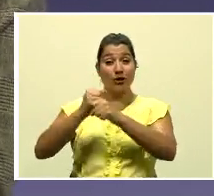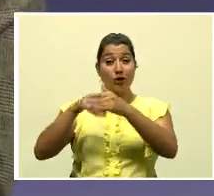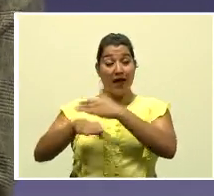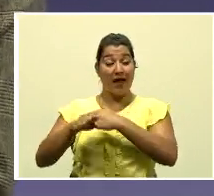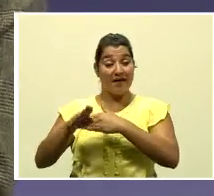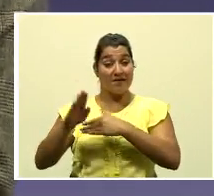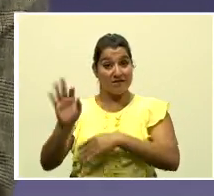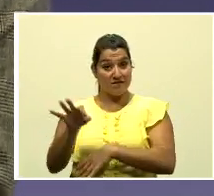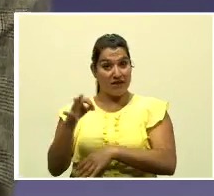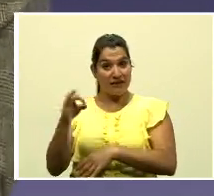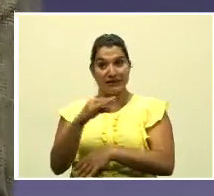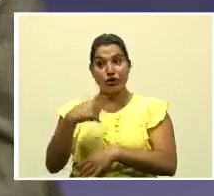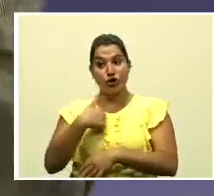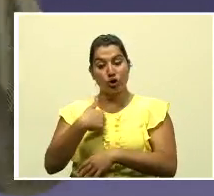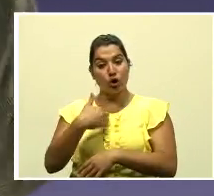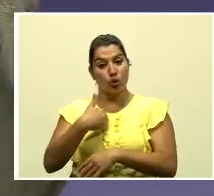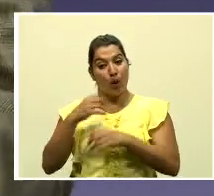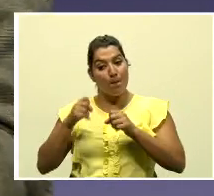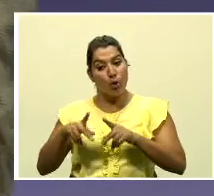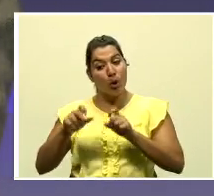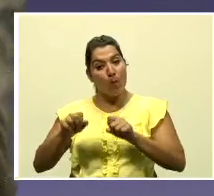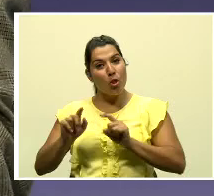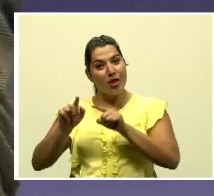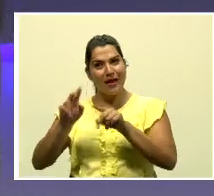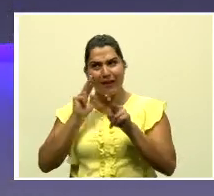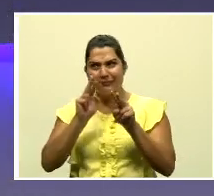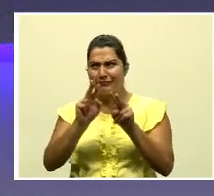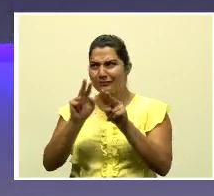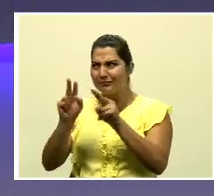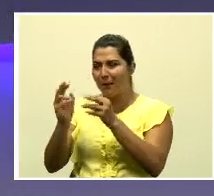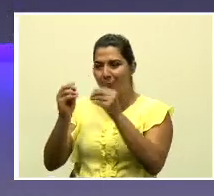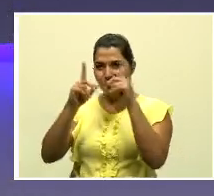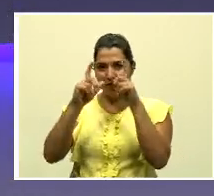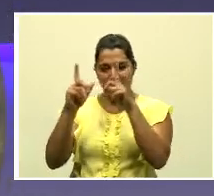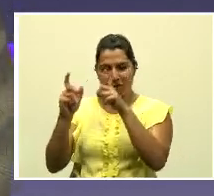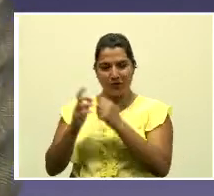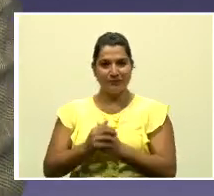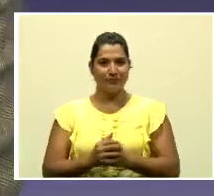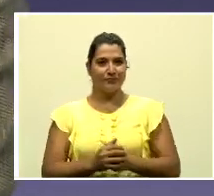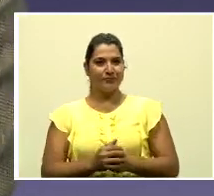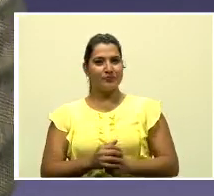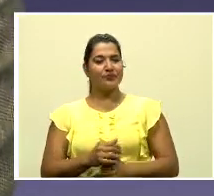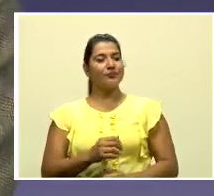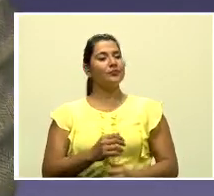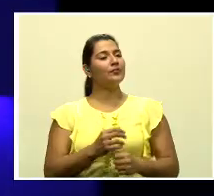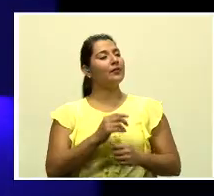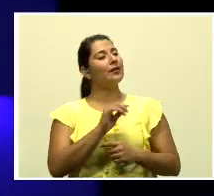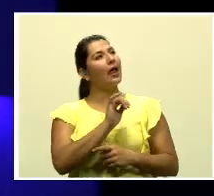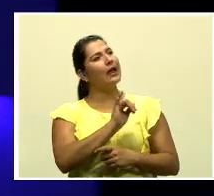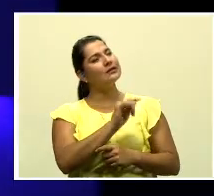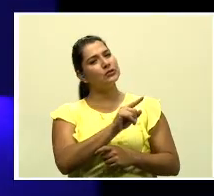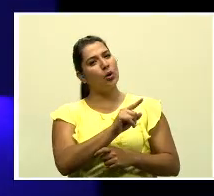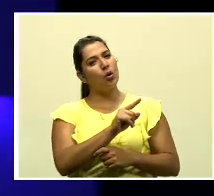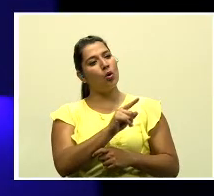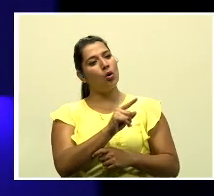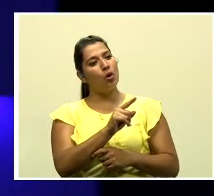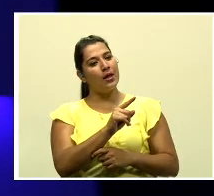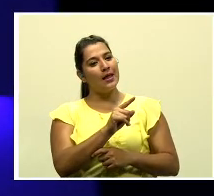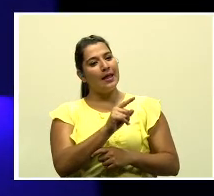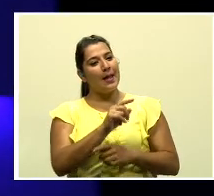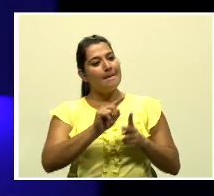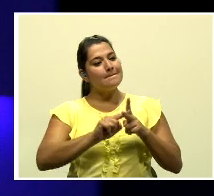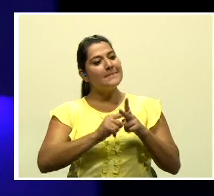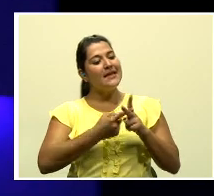y tuve la ocasión de ir ahí y ver muchísima fotografía. Eso, hay una educación